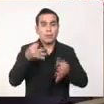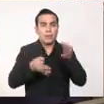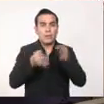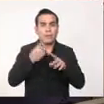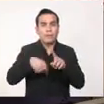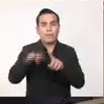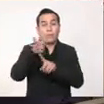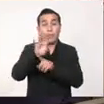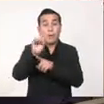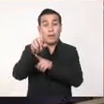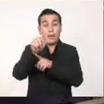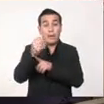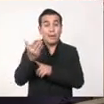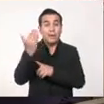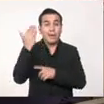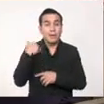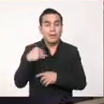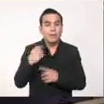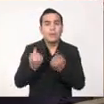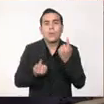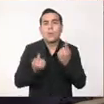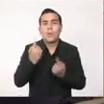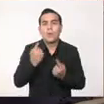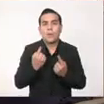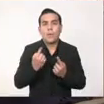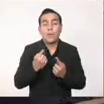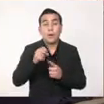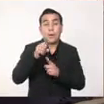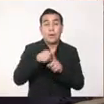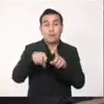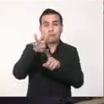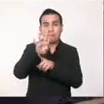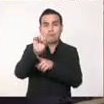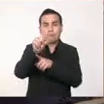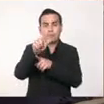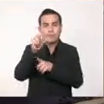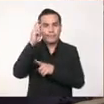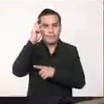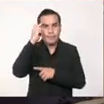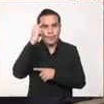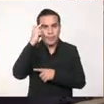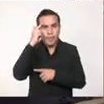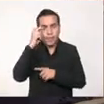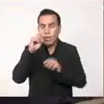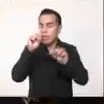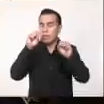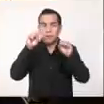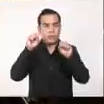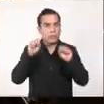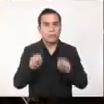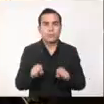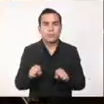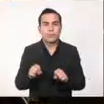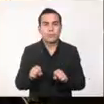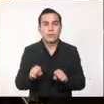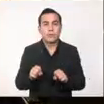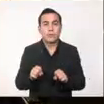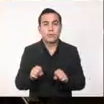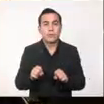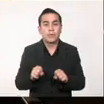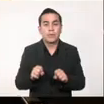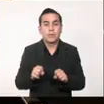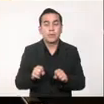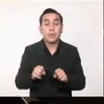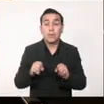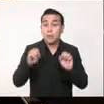la anterior sala, que la sala en su sentencia dice que hay imposibilidad de que la sala se